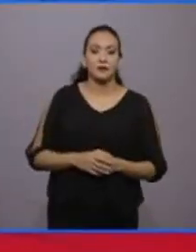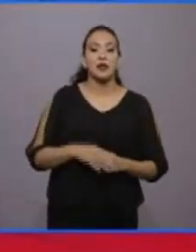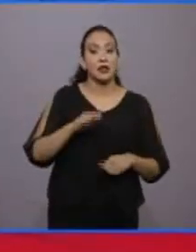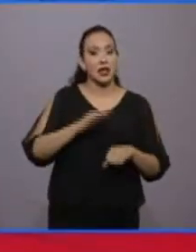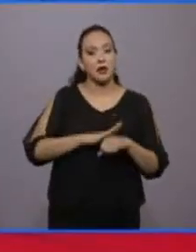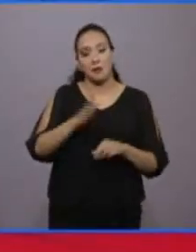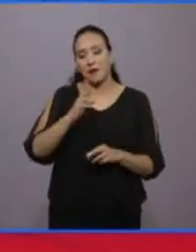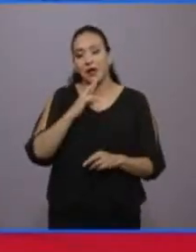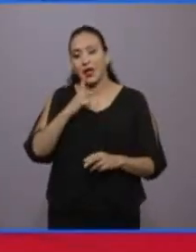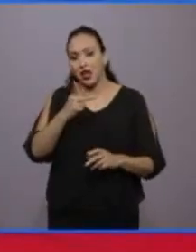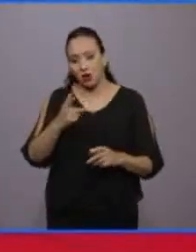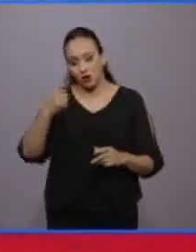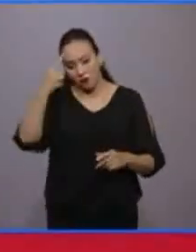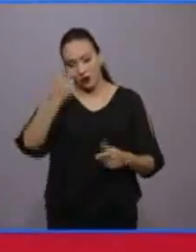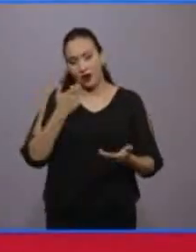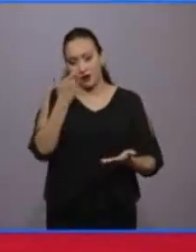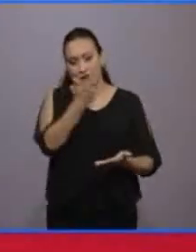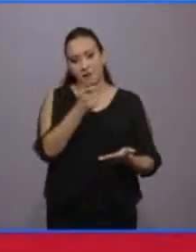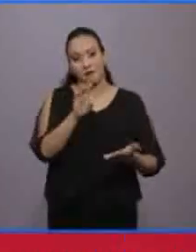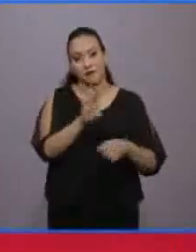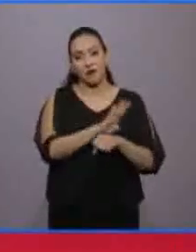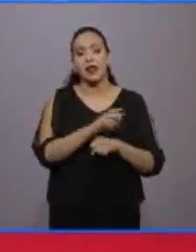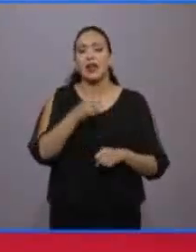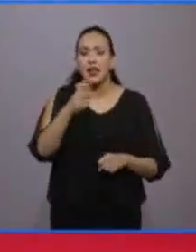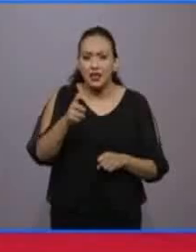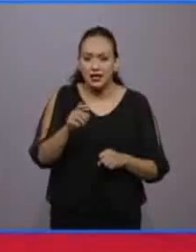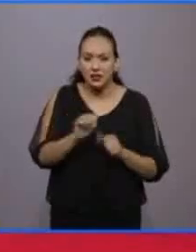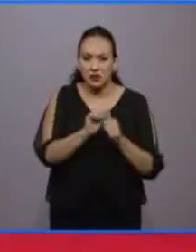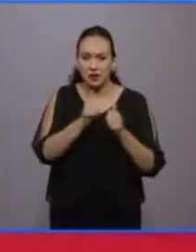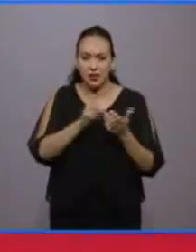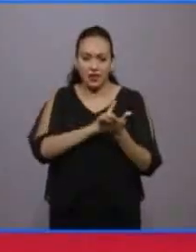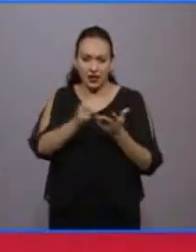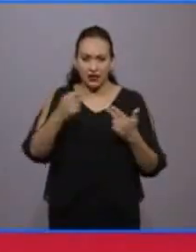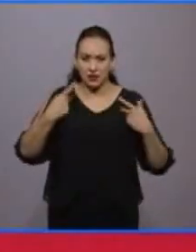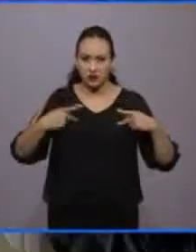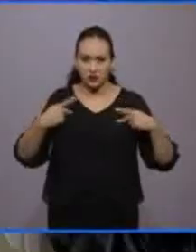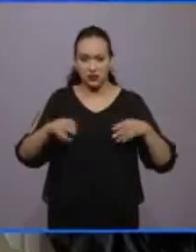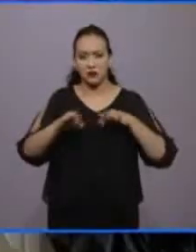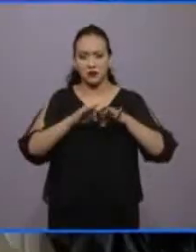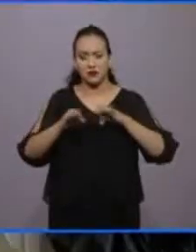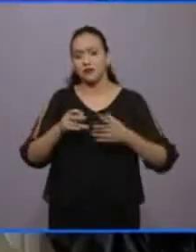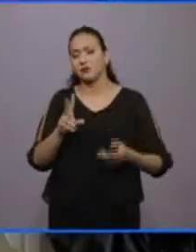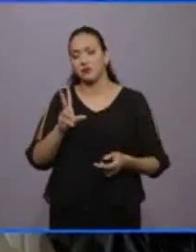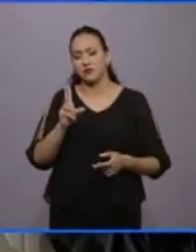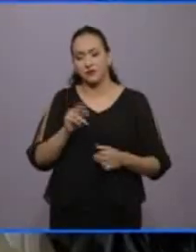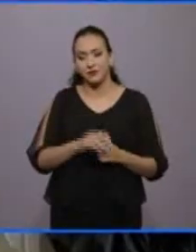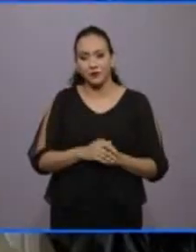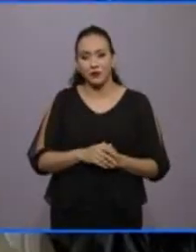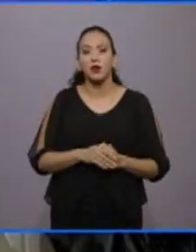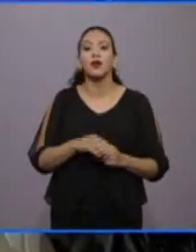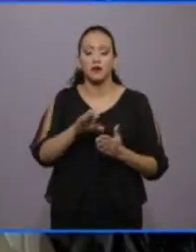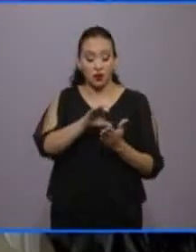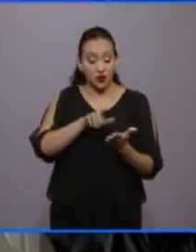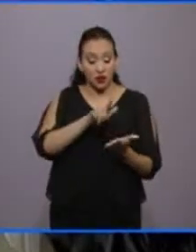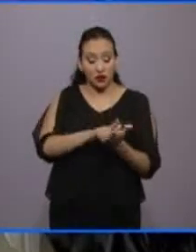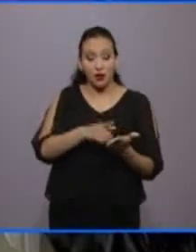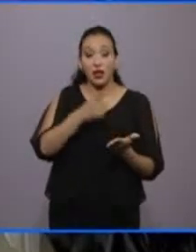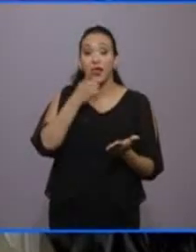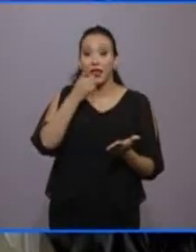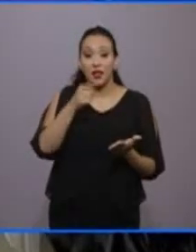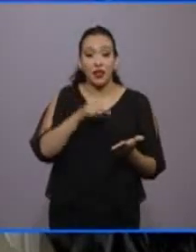le favorezca, lo que no afecta de manera retroactiva los derechos de personas trabajadoras, pues la Constitución no